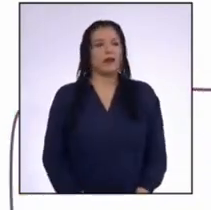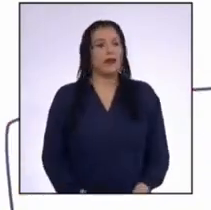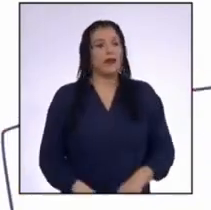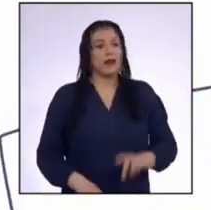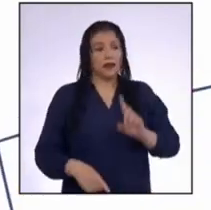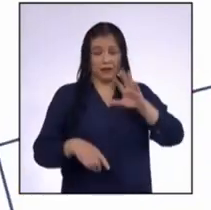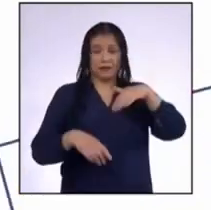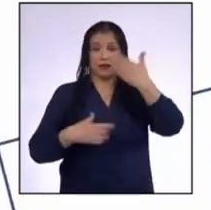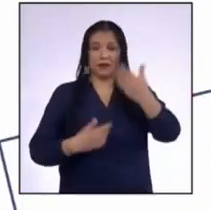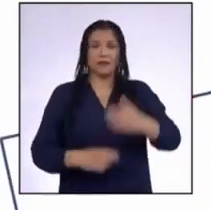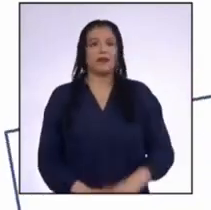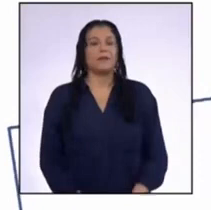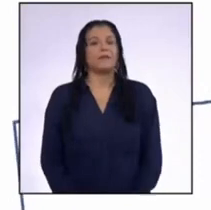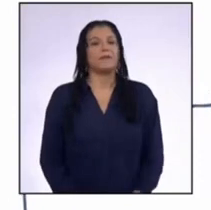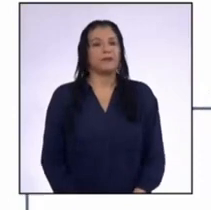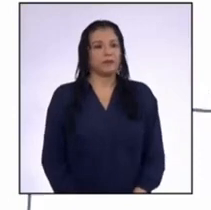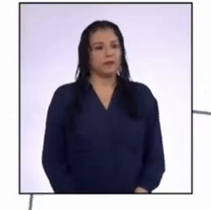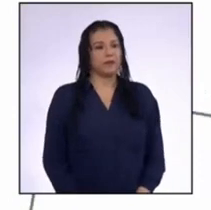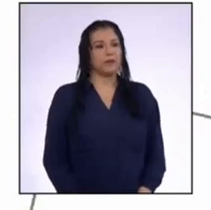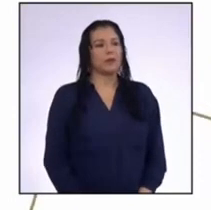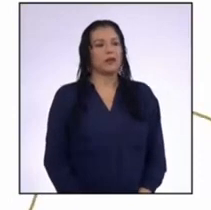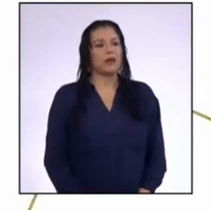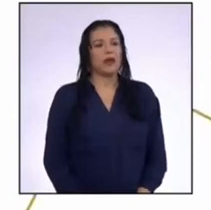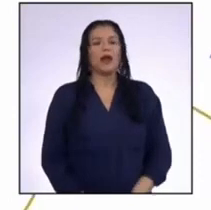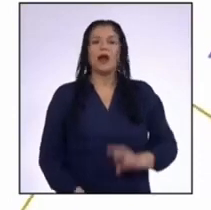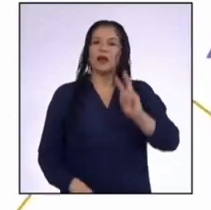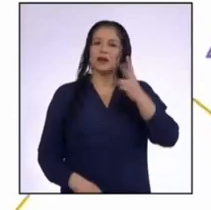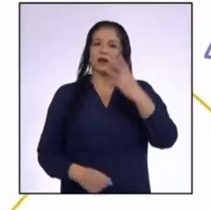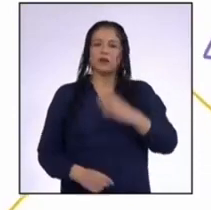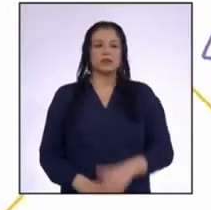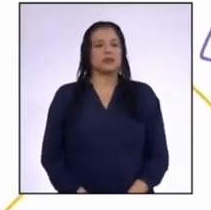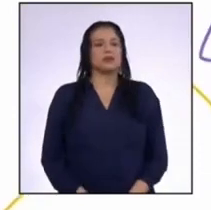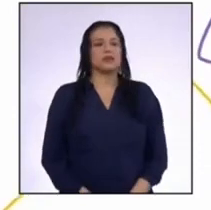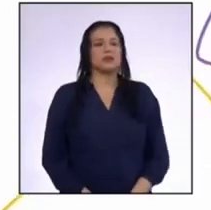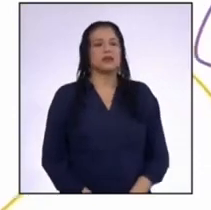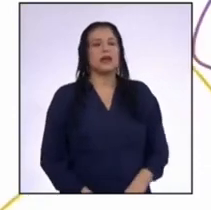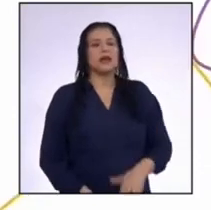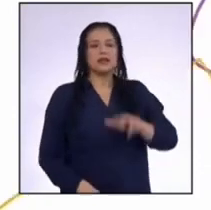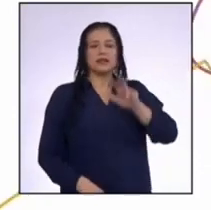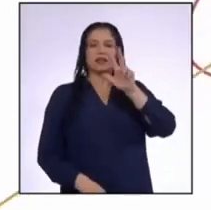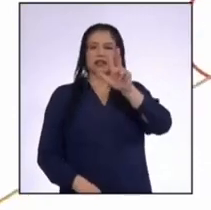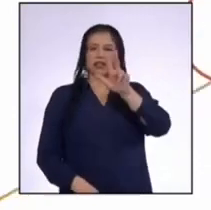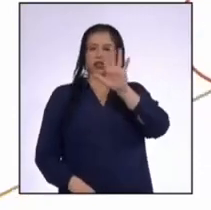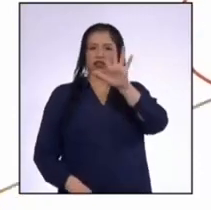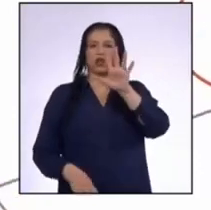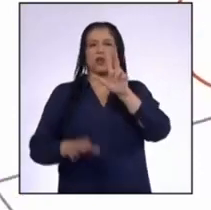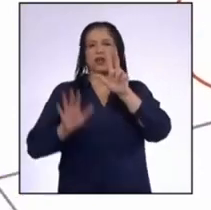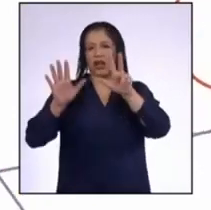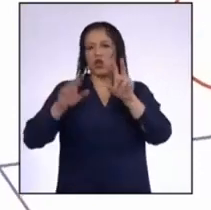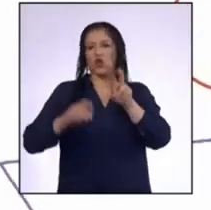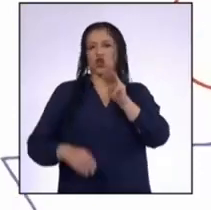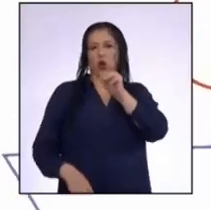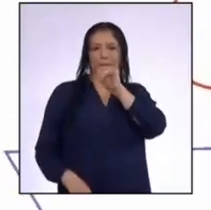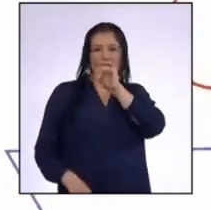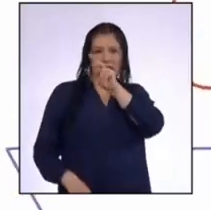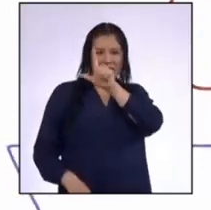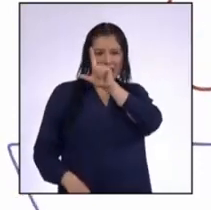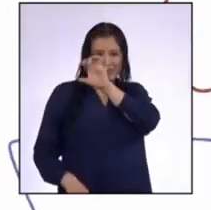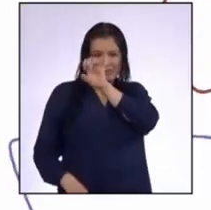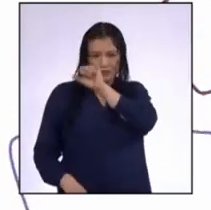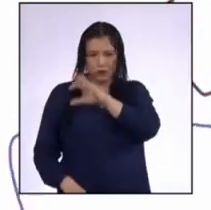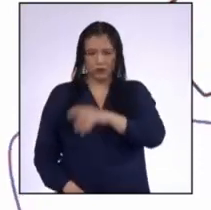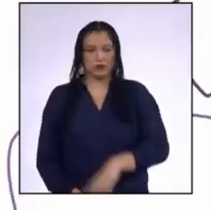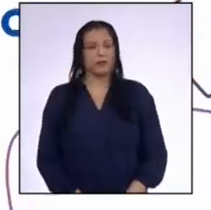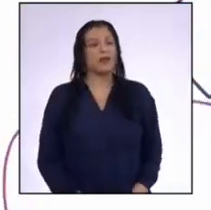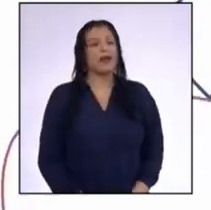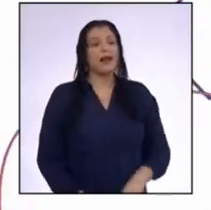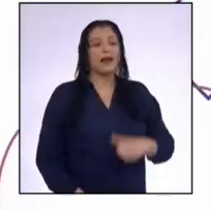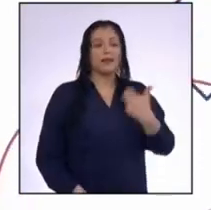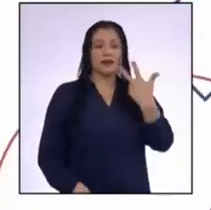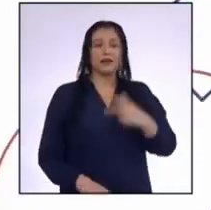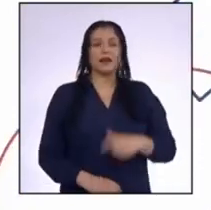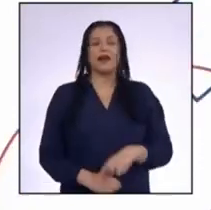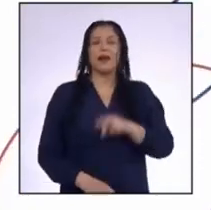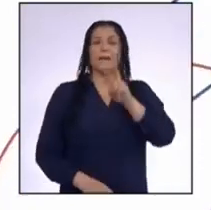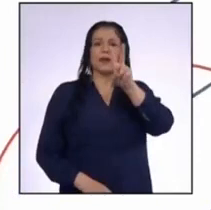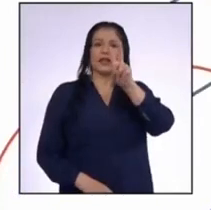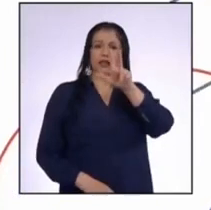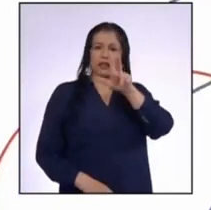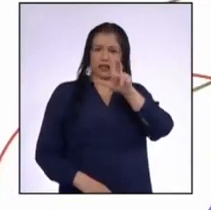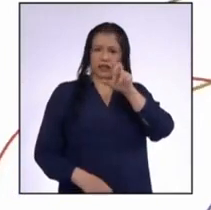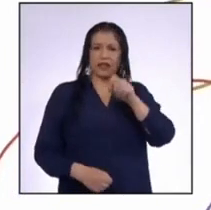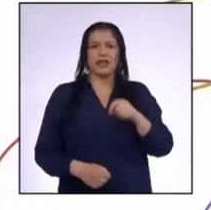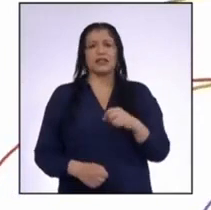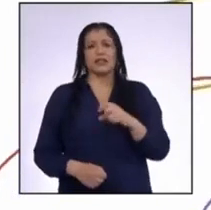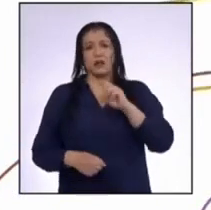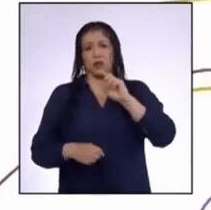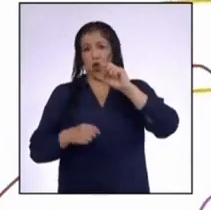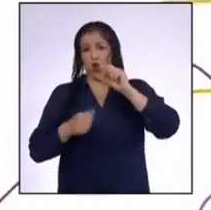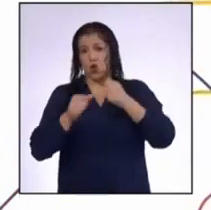las siguientes? Sí, la segunda sería 358 milésimos. La tercera, 23